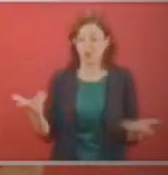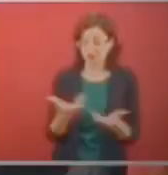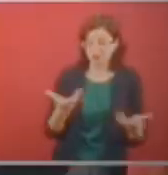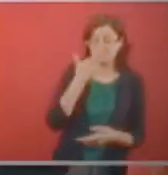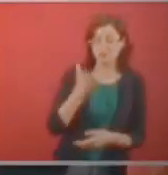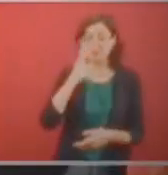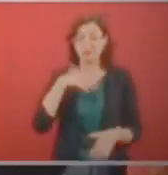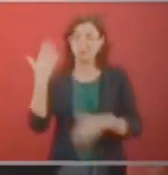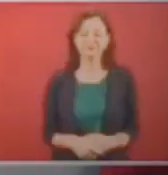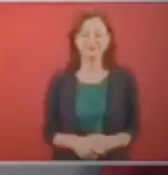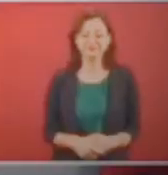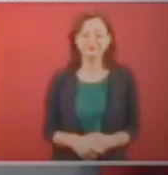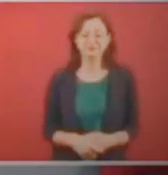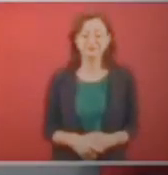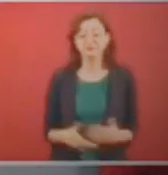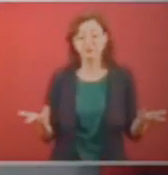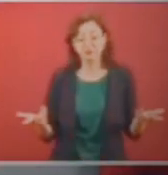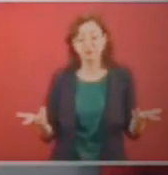esto.